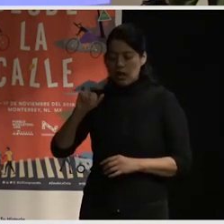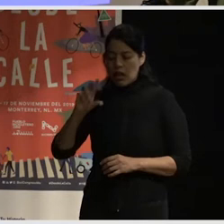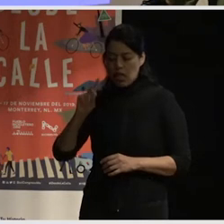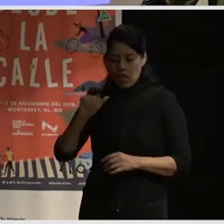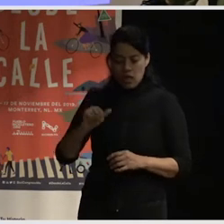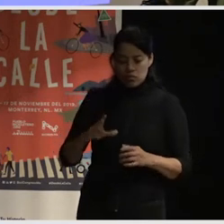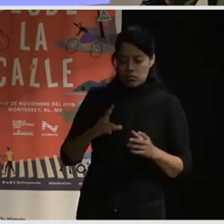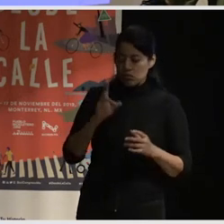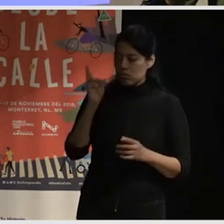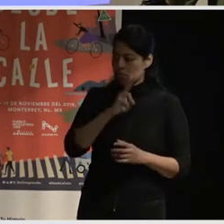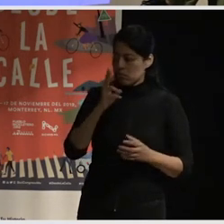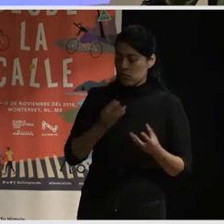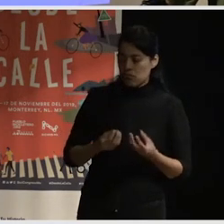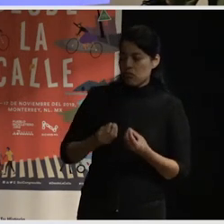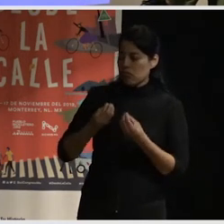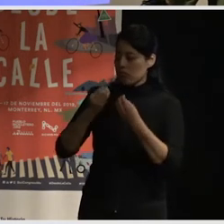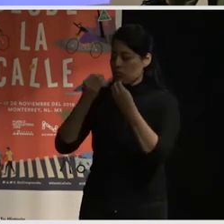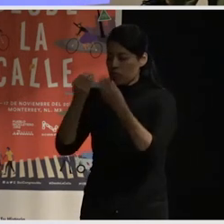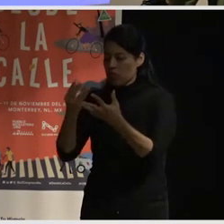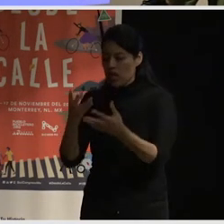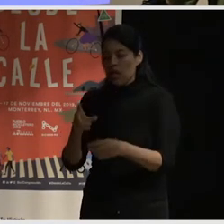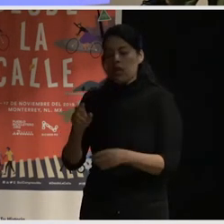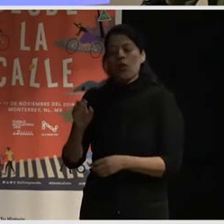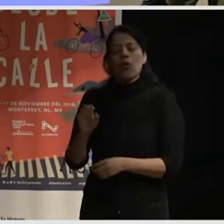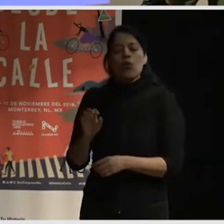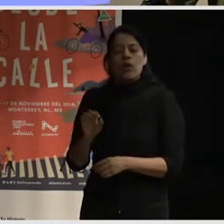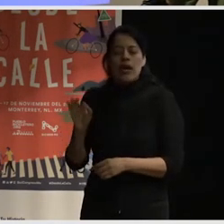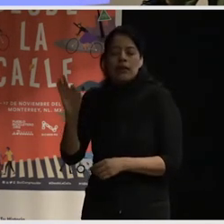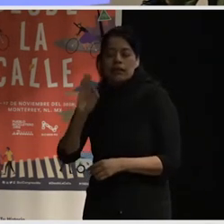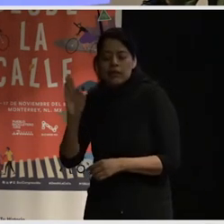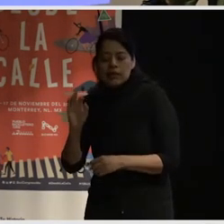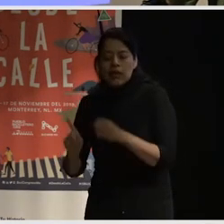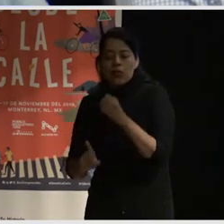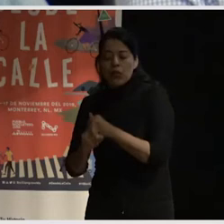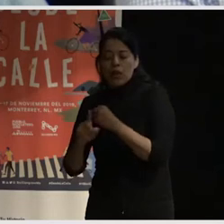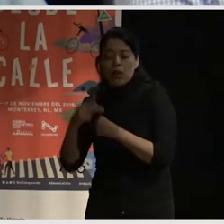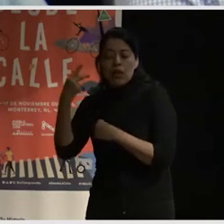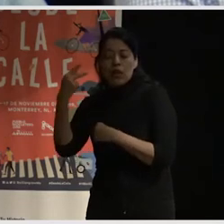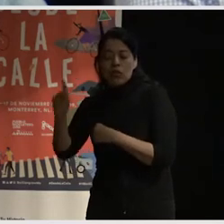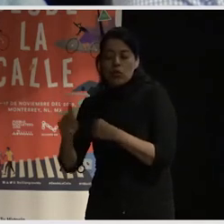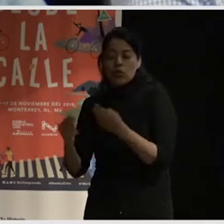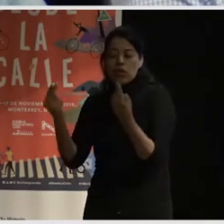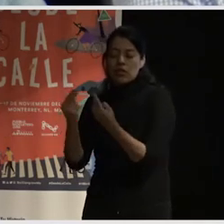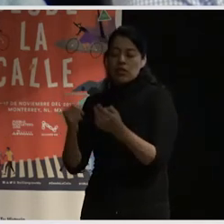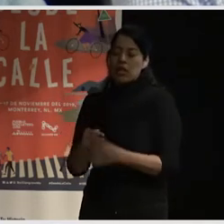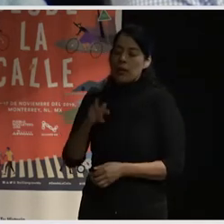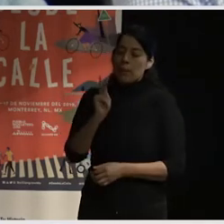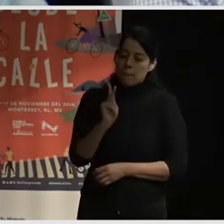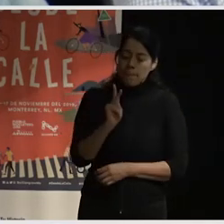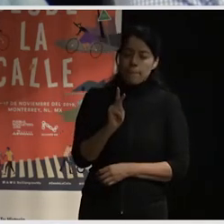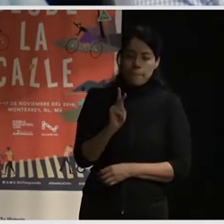y puede generar una supuesta solución a tus problemas individuales pero definitivamente